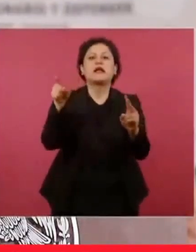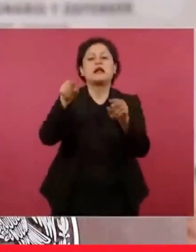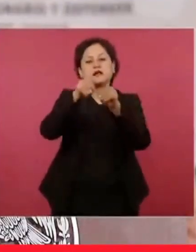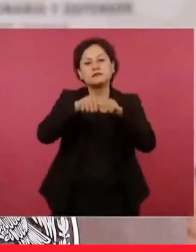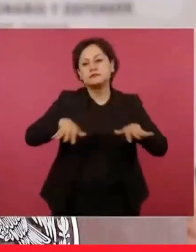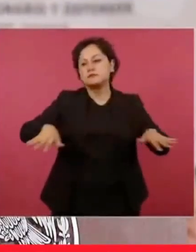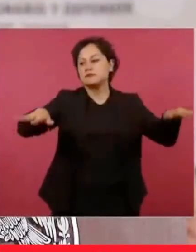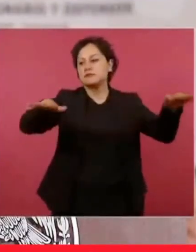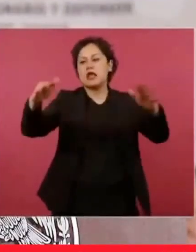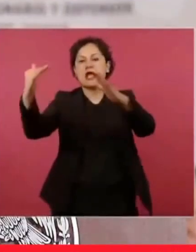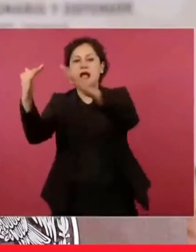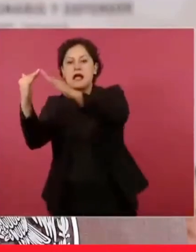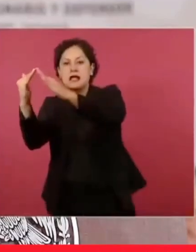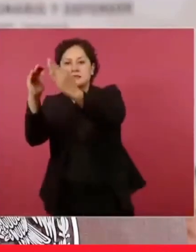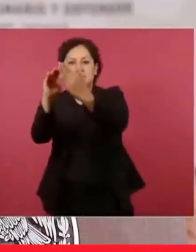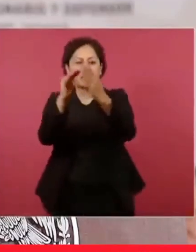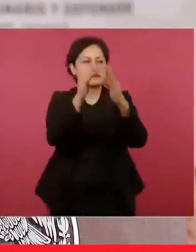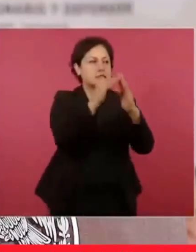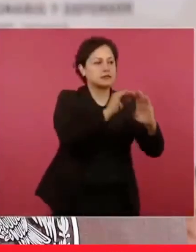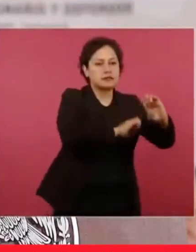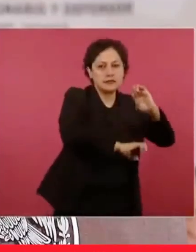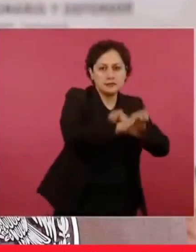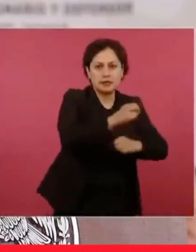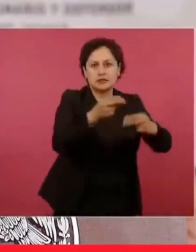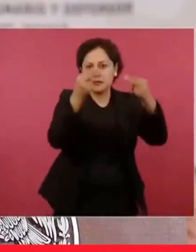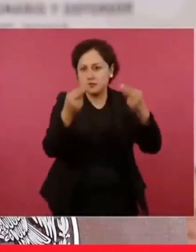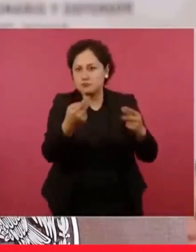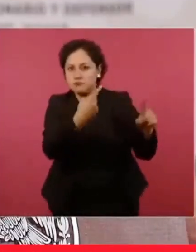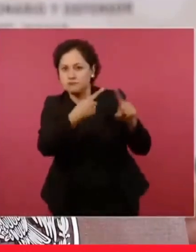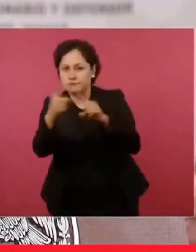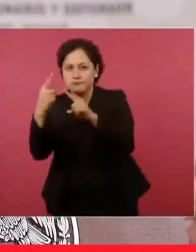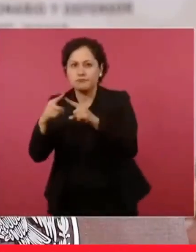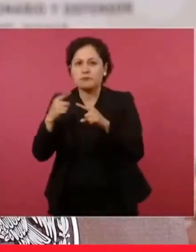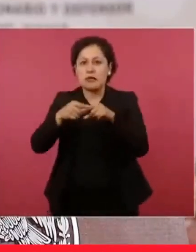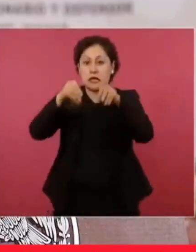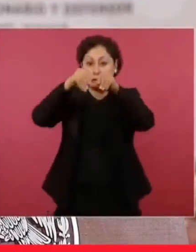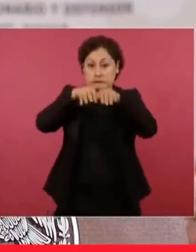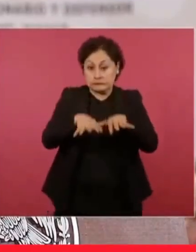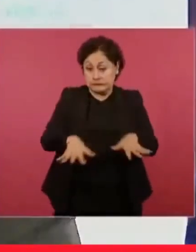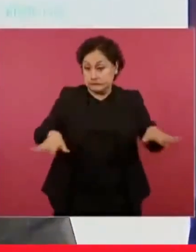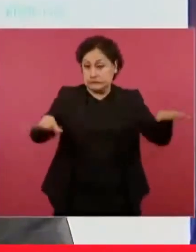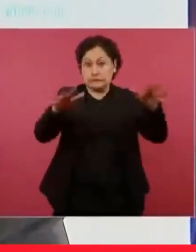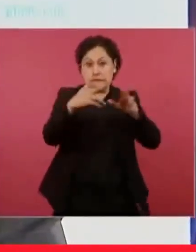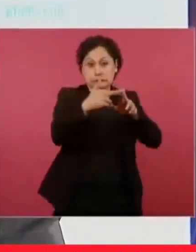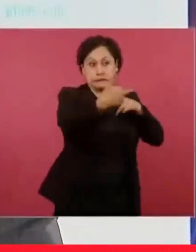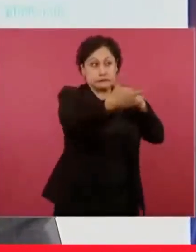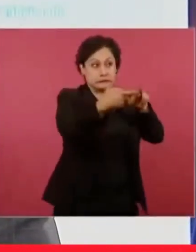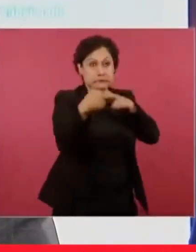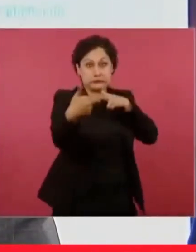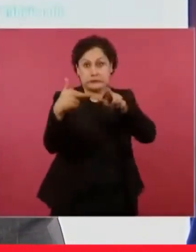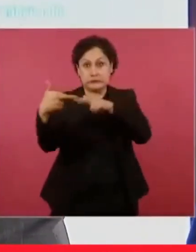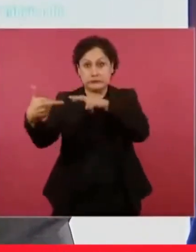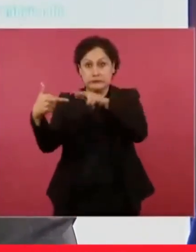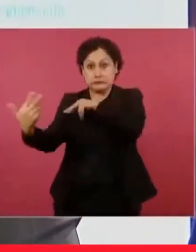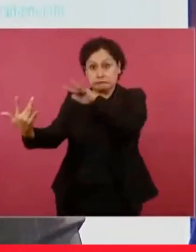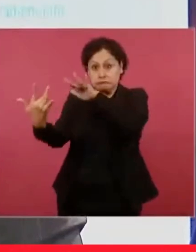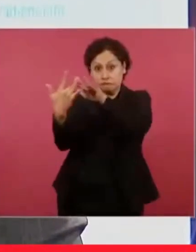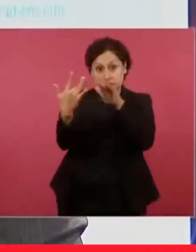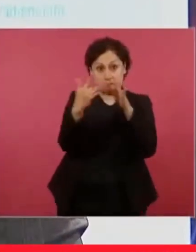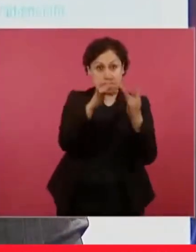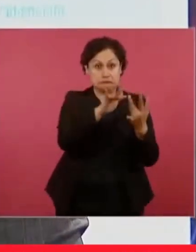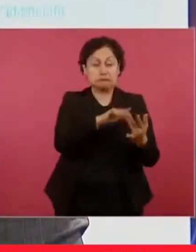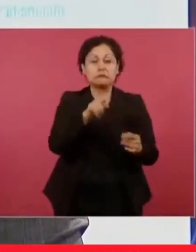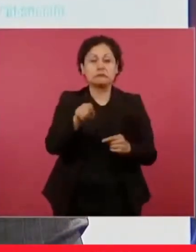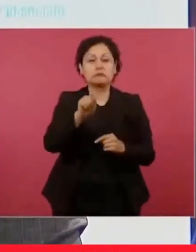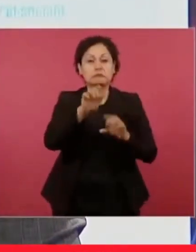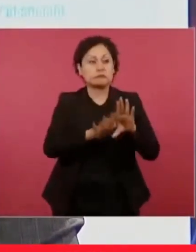hogares, a los comercios, a las empresas. Y todo este tendido, digamos, de circuitos equivale